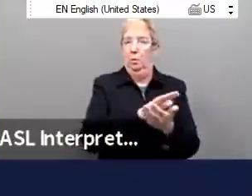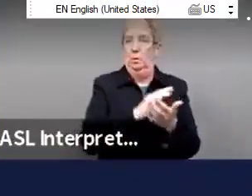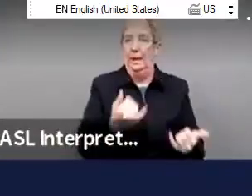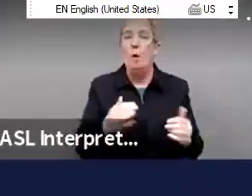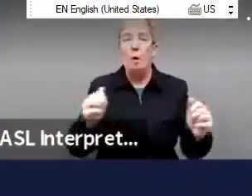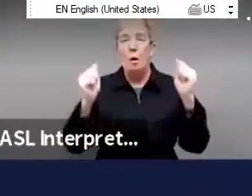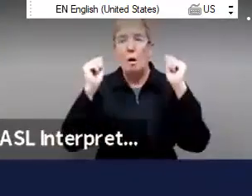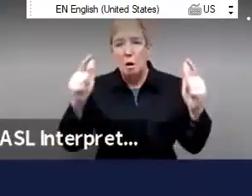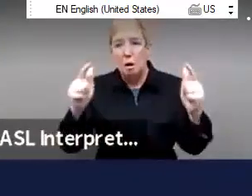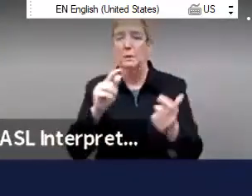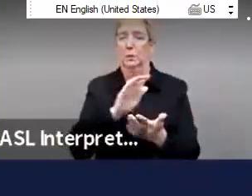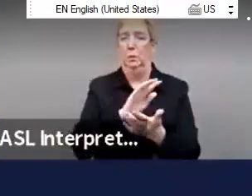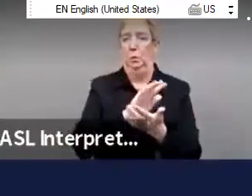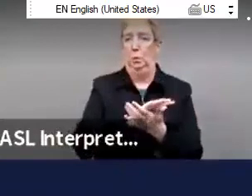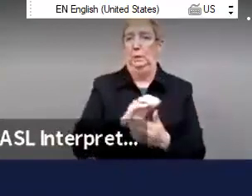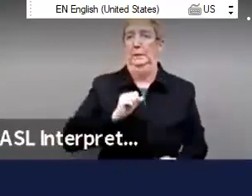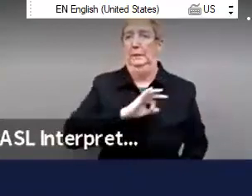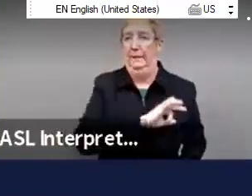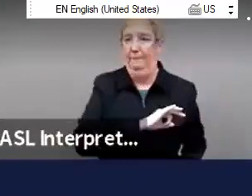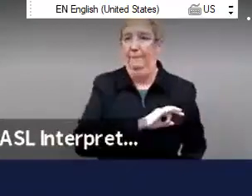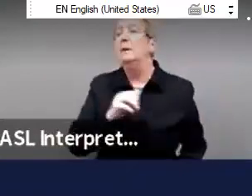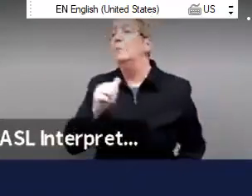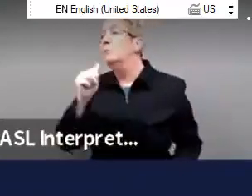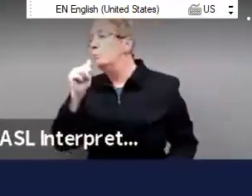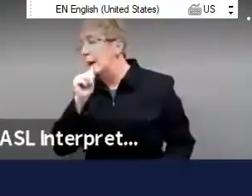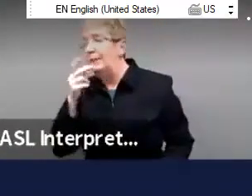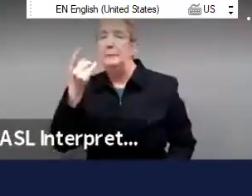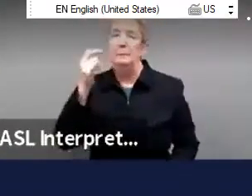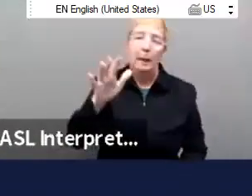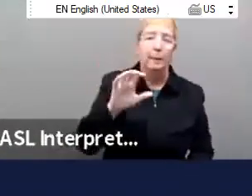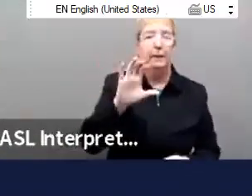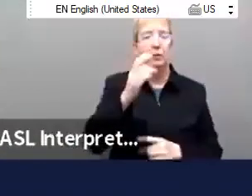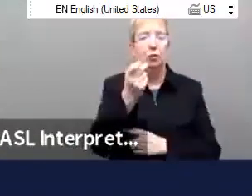no vacunados como sea posible. La siguiente diapositiva.